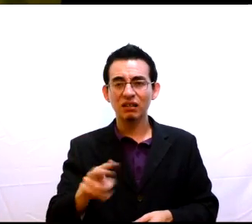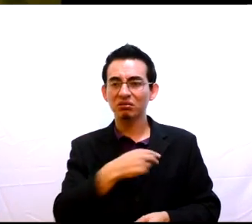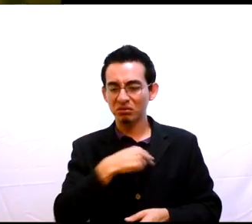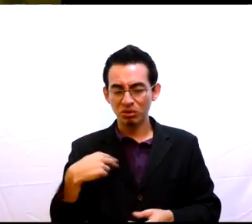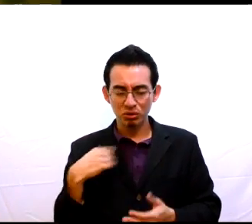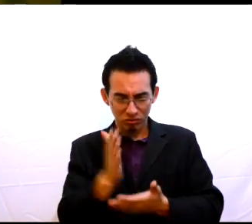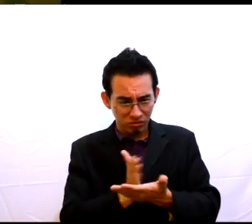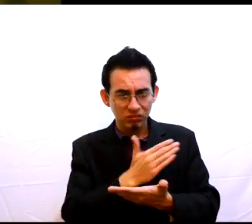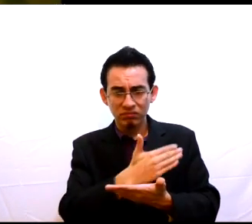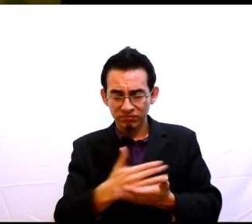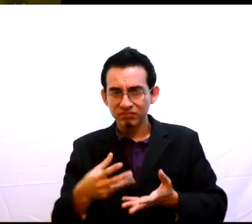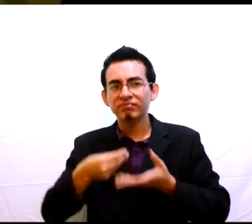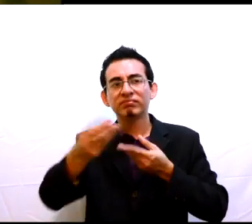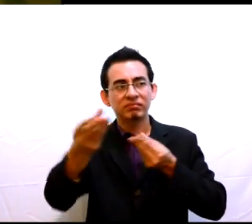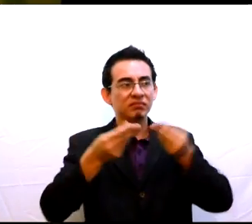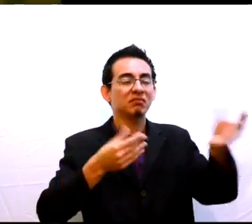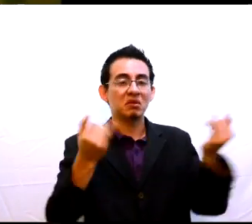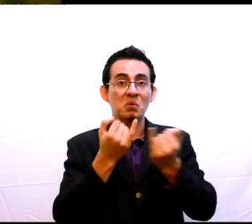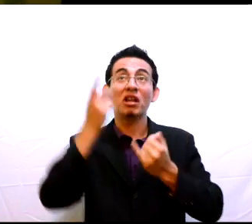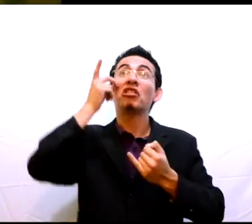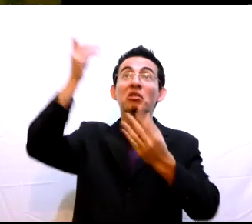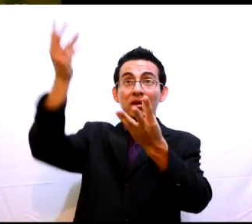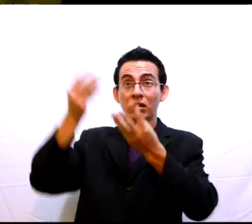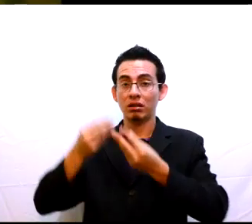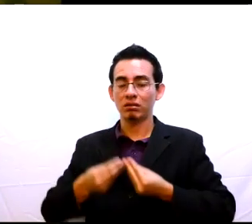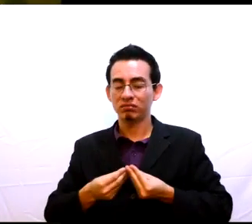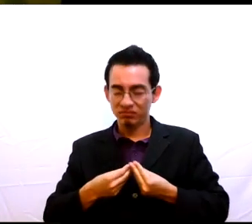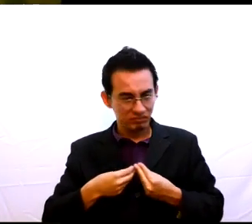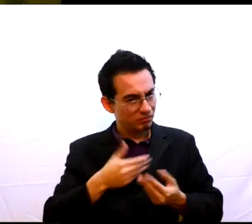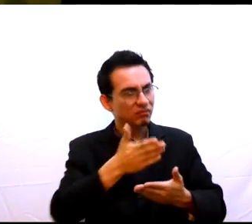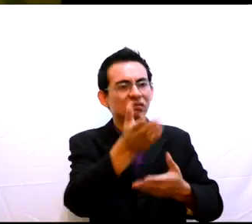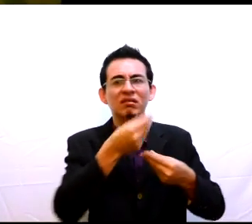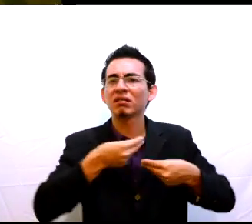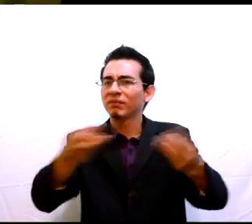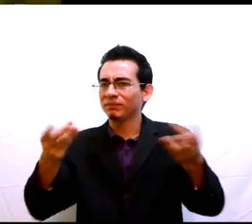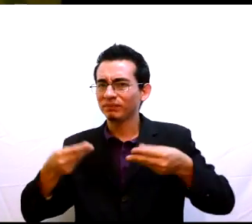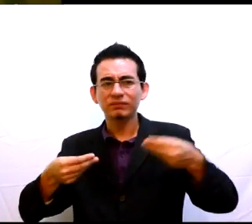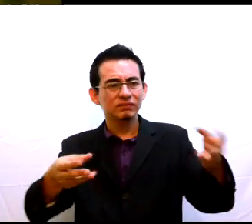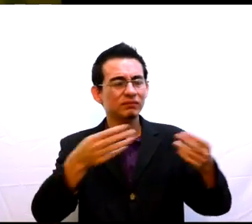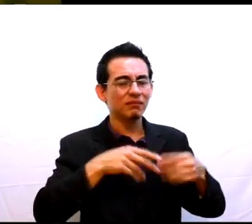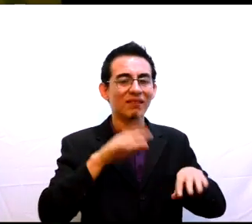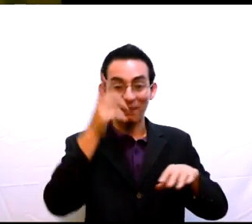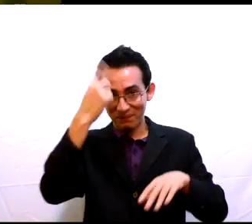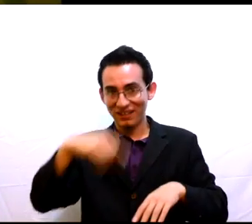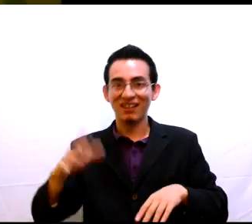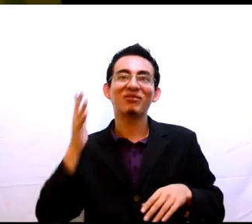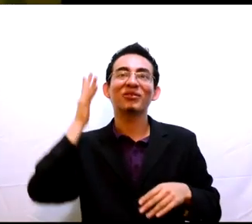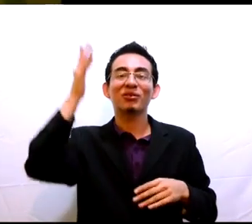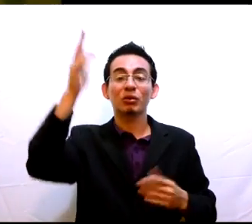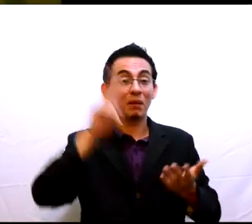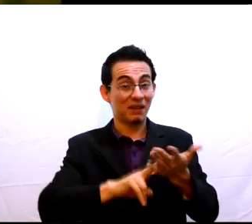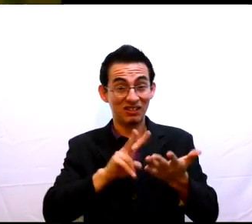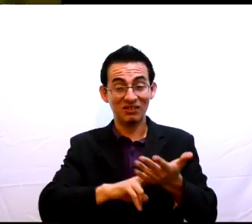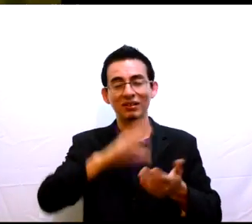de lo que tú nos das sr pero de esa manera demostrar que nuestro tesoro está en los cielos